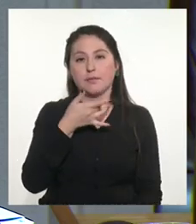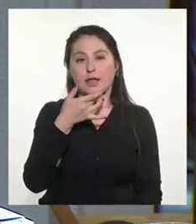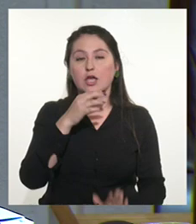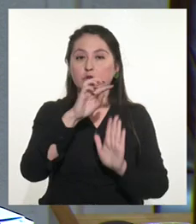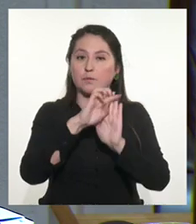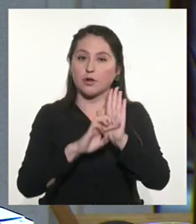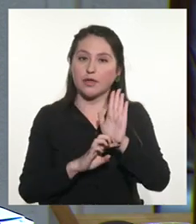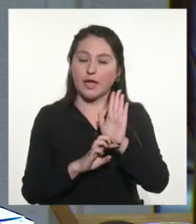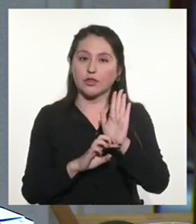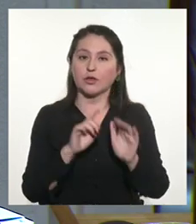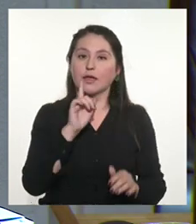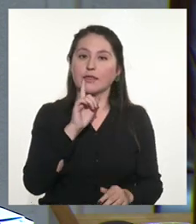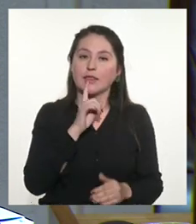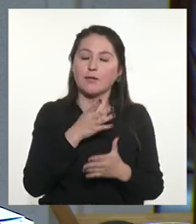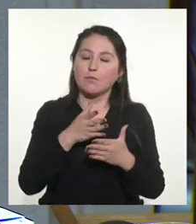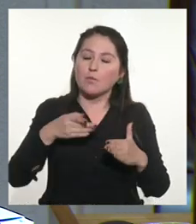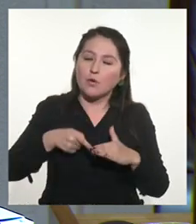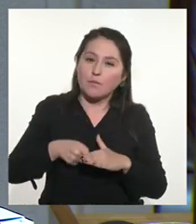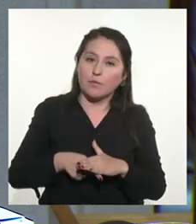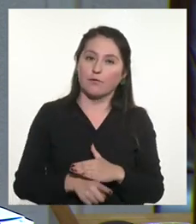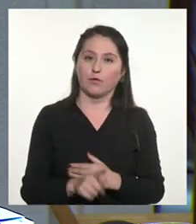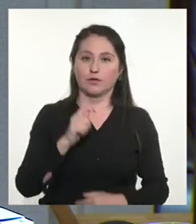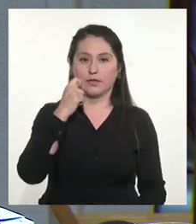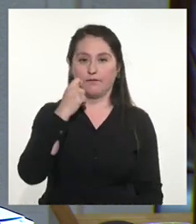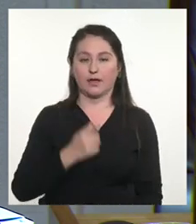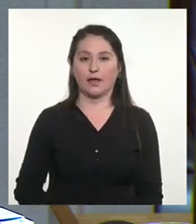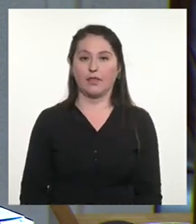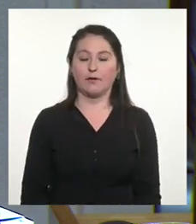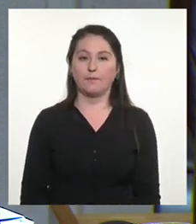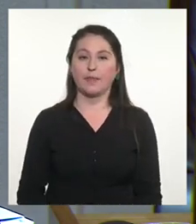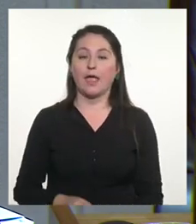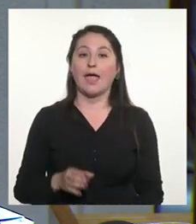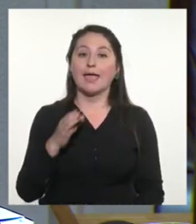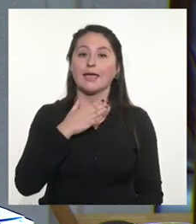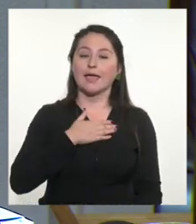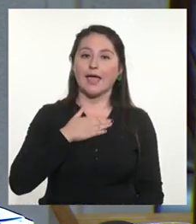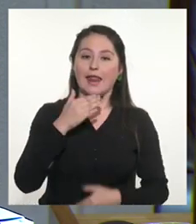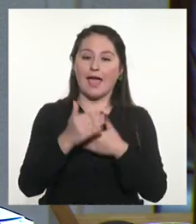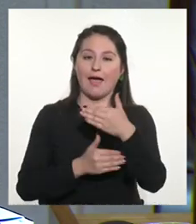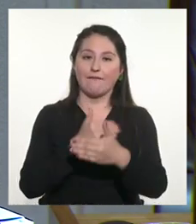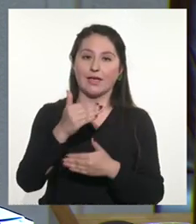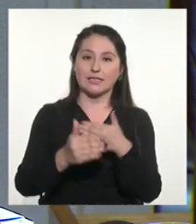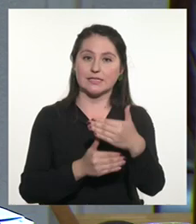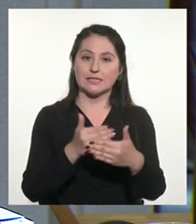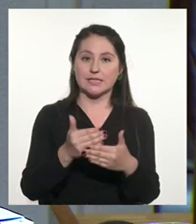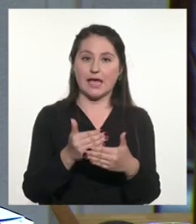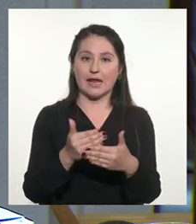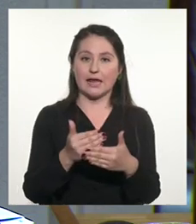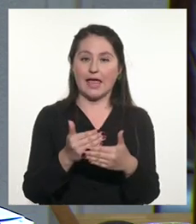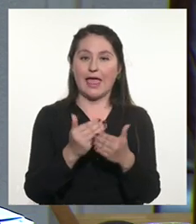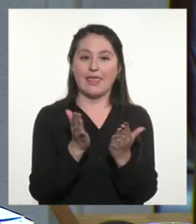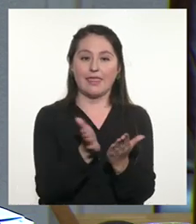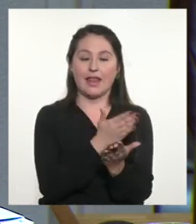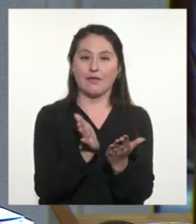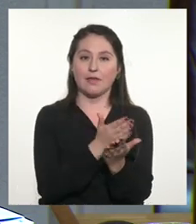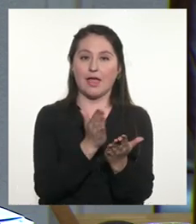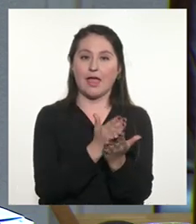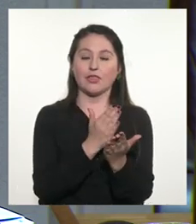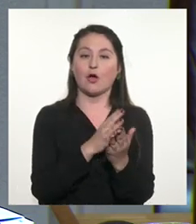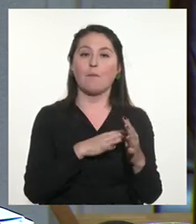que tiene un sentido muy profundo busca avanzar en un eje fundamental de la agenda de organización del estado